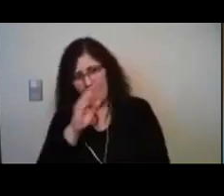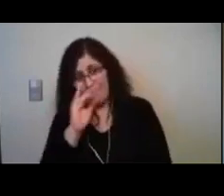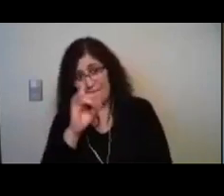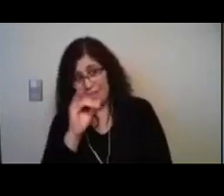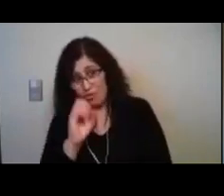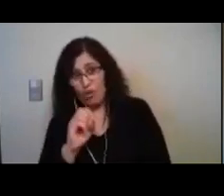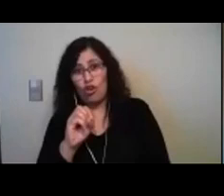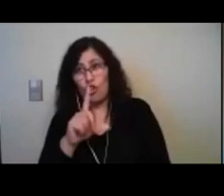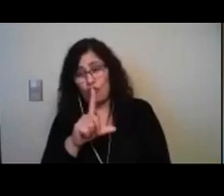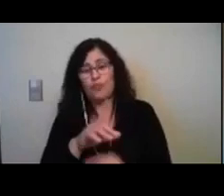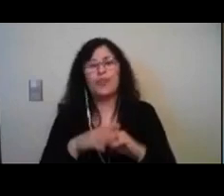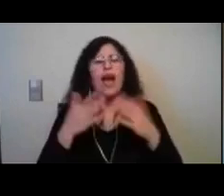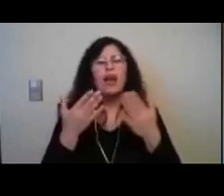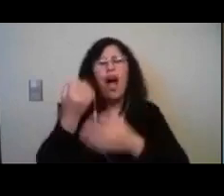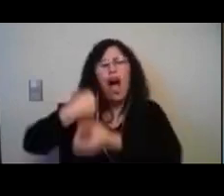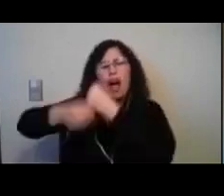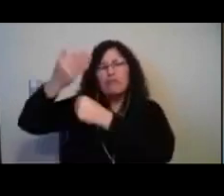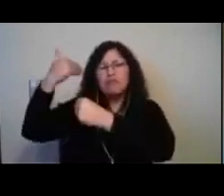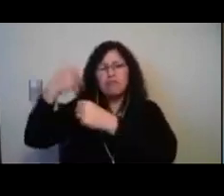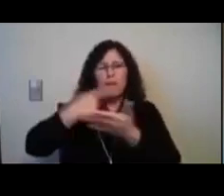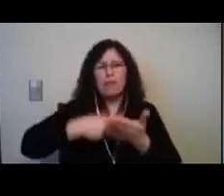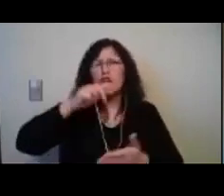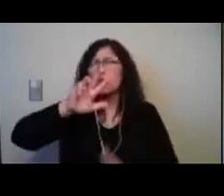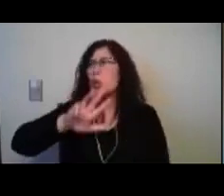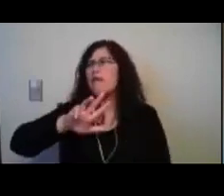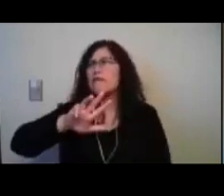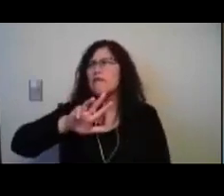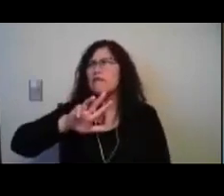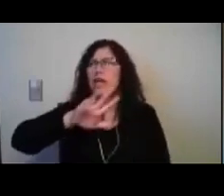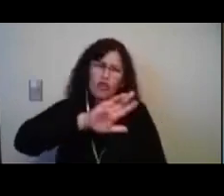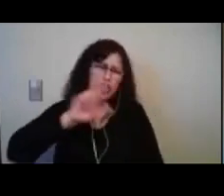En 1991,